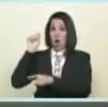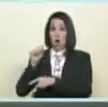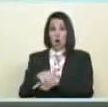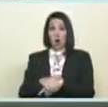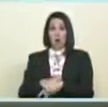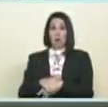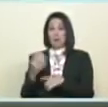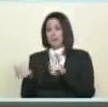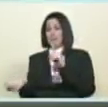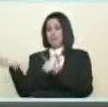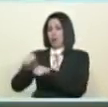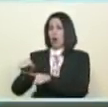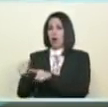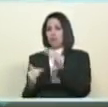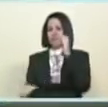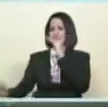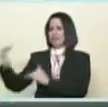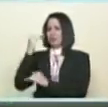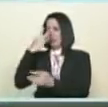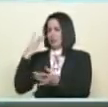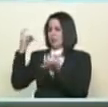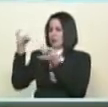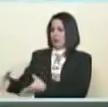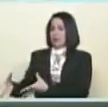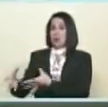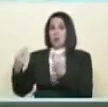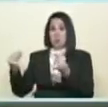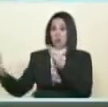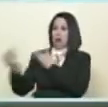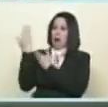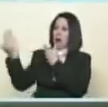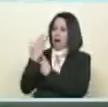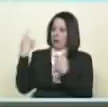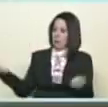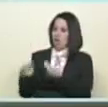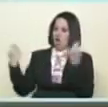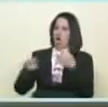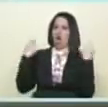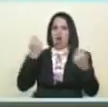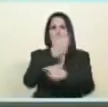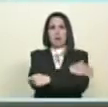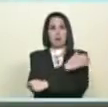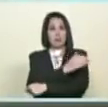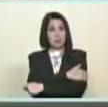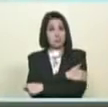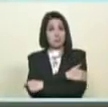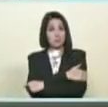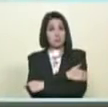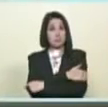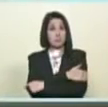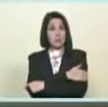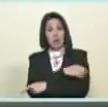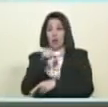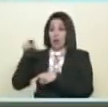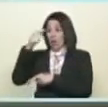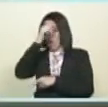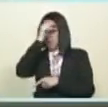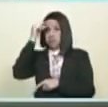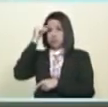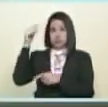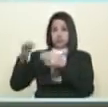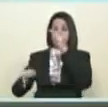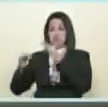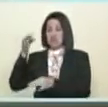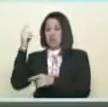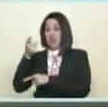derrotar y superar todas estas pretendidas sanciones promovidas por la derecha venezolana, por el señor Julio Borges,